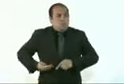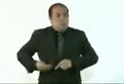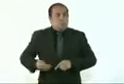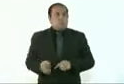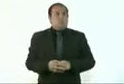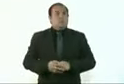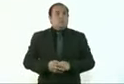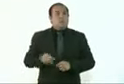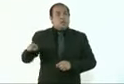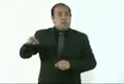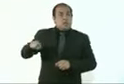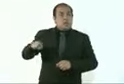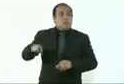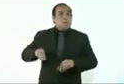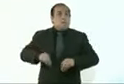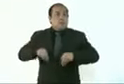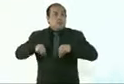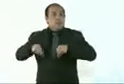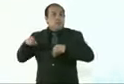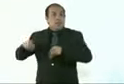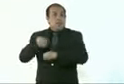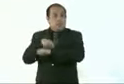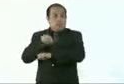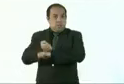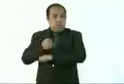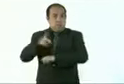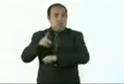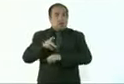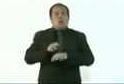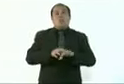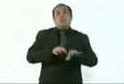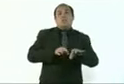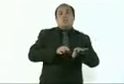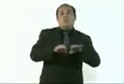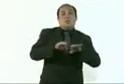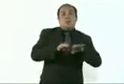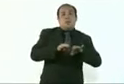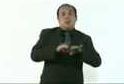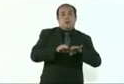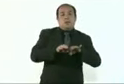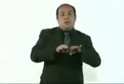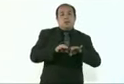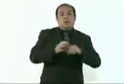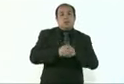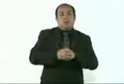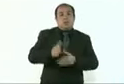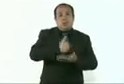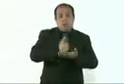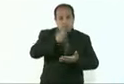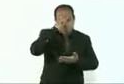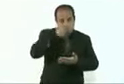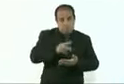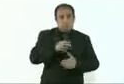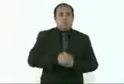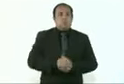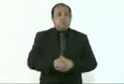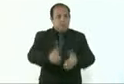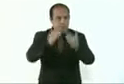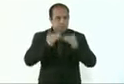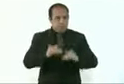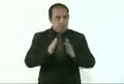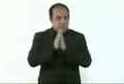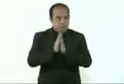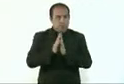que viven allá, pero trabajan y hacen gran parte de su vida social en la Ciudad de México. Siguiente, por